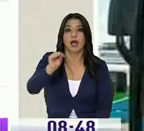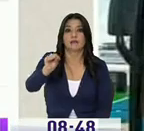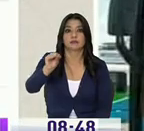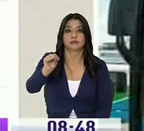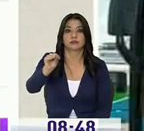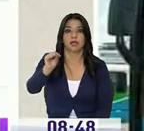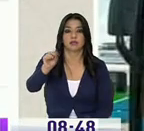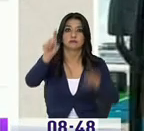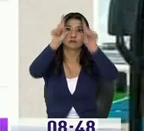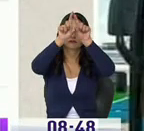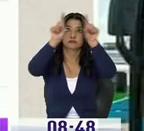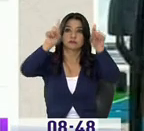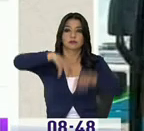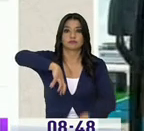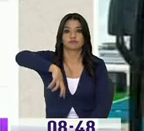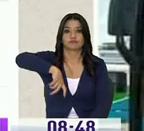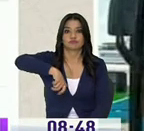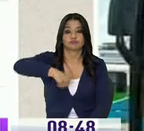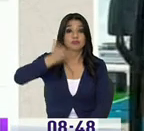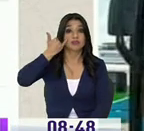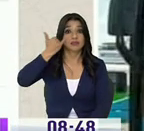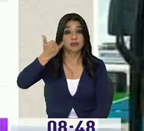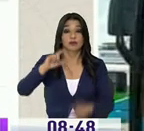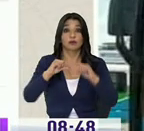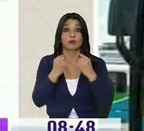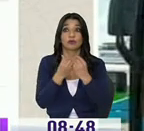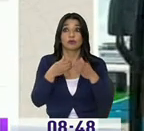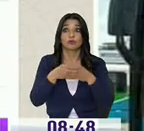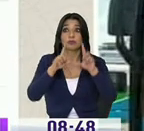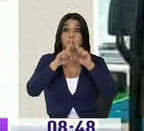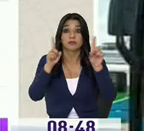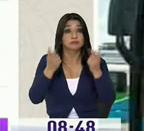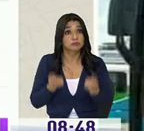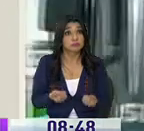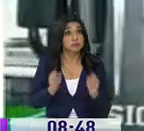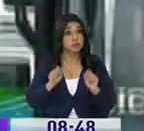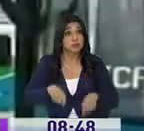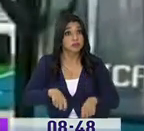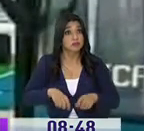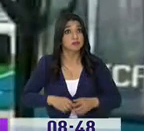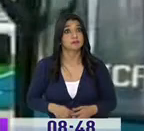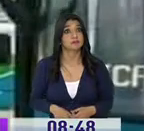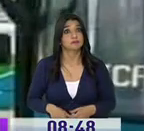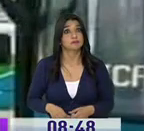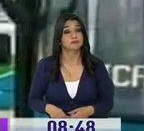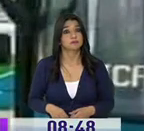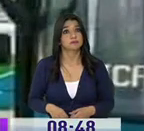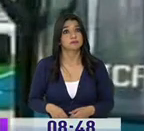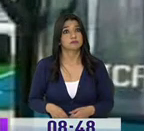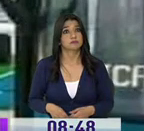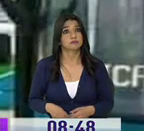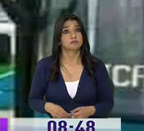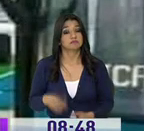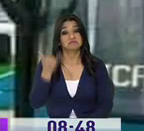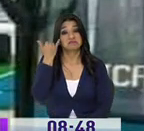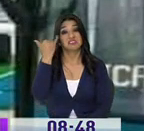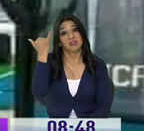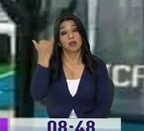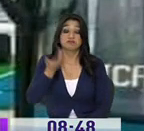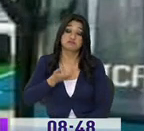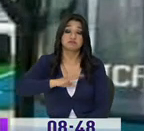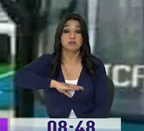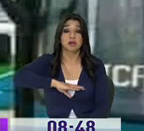siendo asaltado. He encontrado la buena idea. ¿Será que el grupo puede ayudarme a difundir para llegar a estas empresas? ¿No les parece una buena idea, alcalde